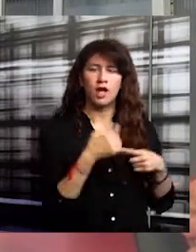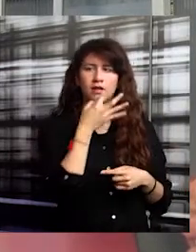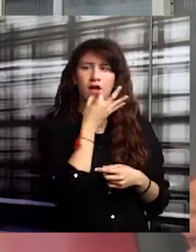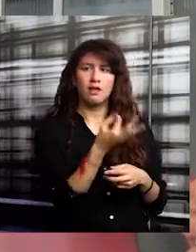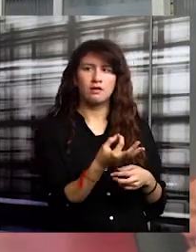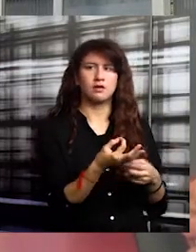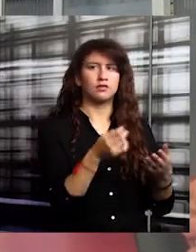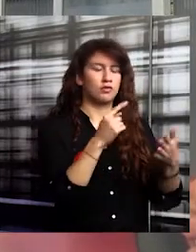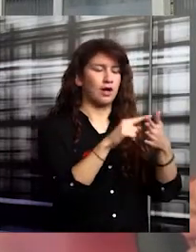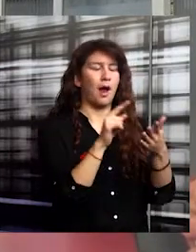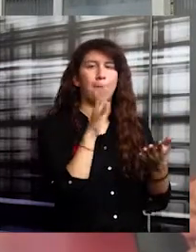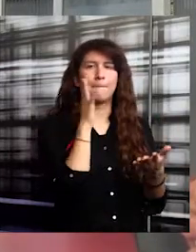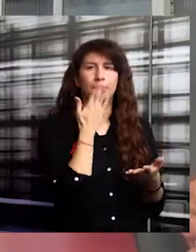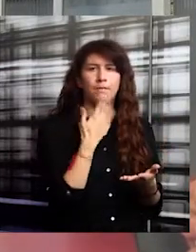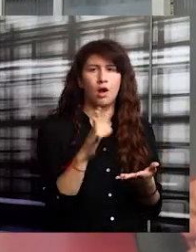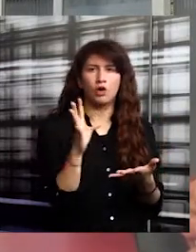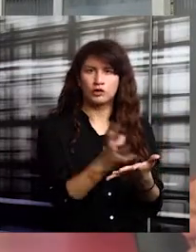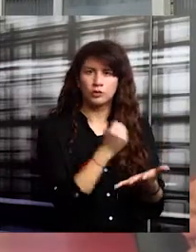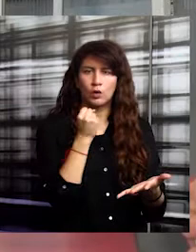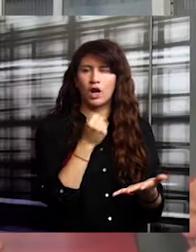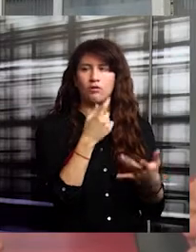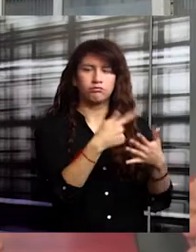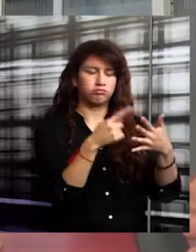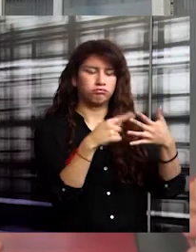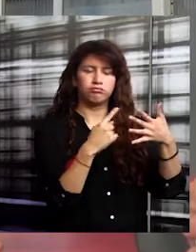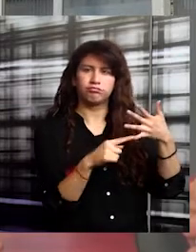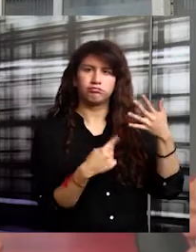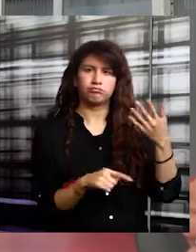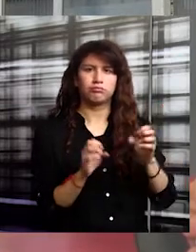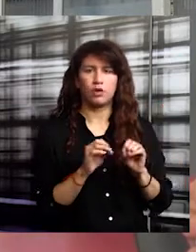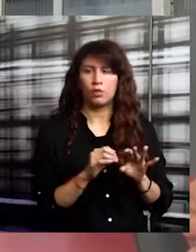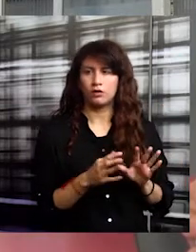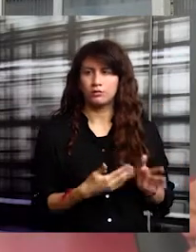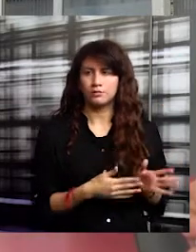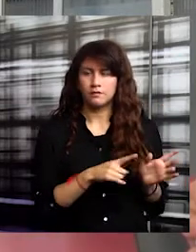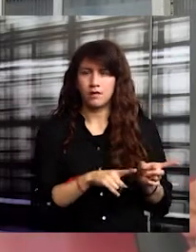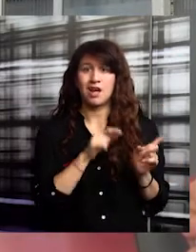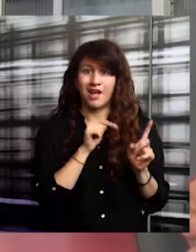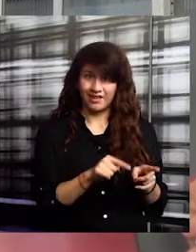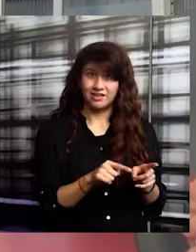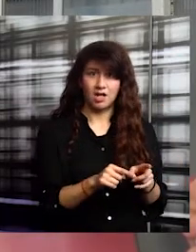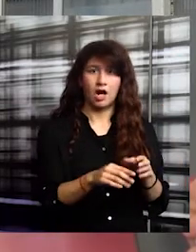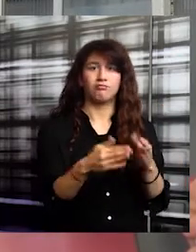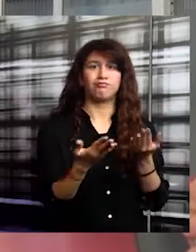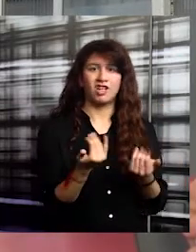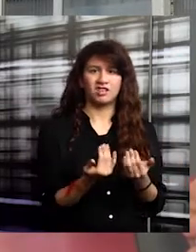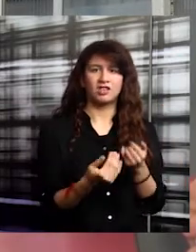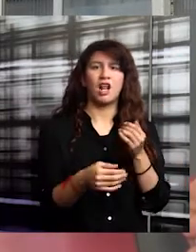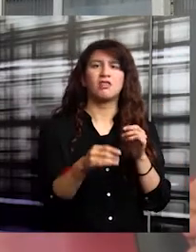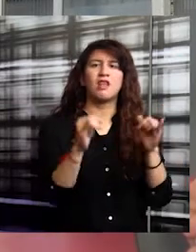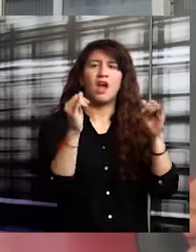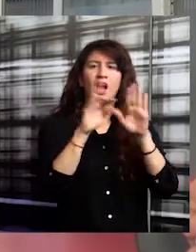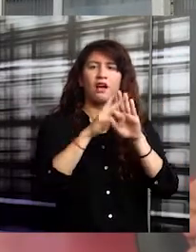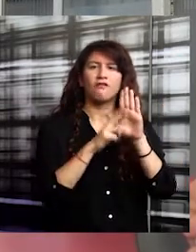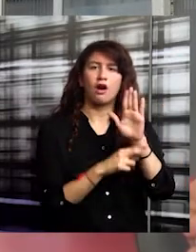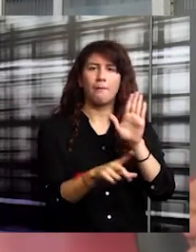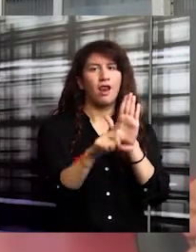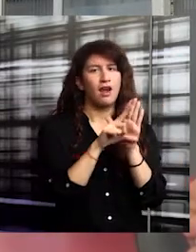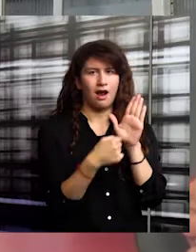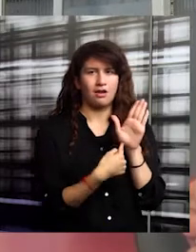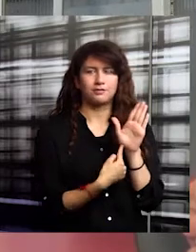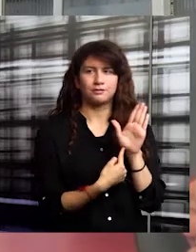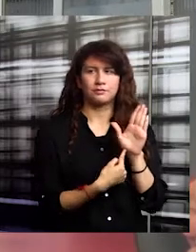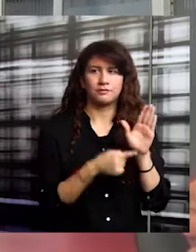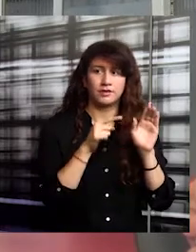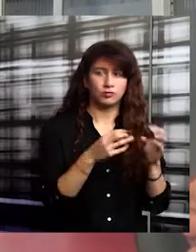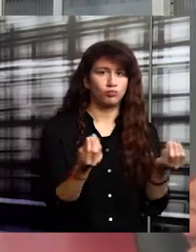etc. Y esas se requieren reformas legales. De hecho, muchas de esas leyes son decretos leyes,